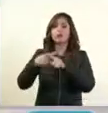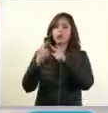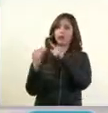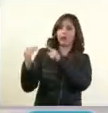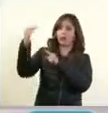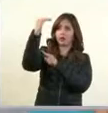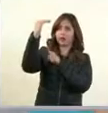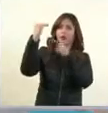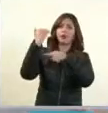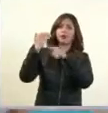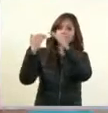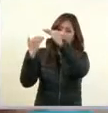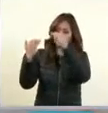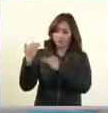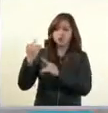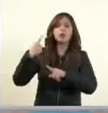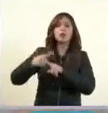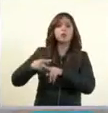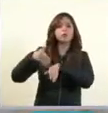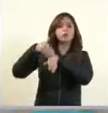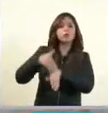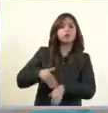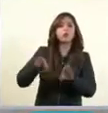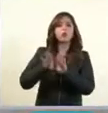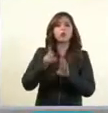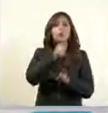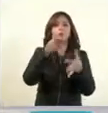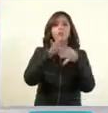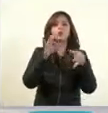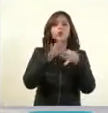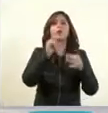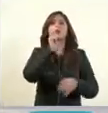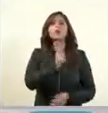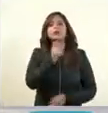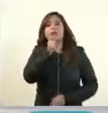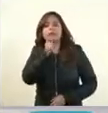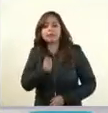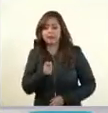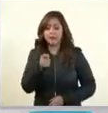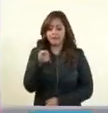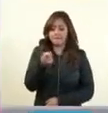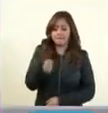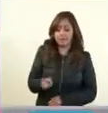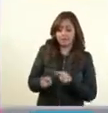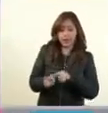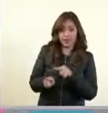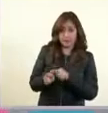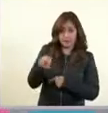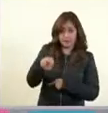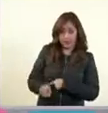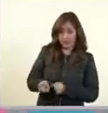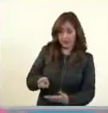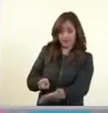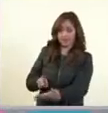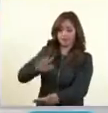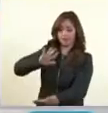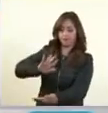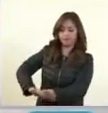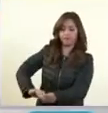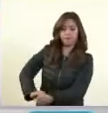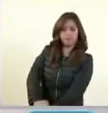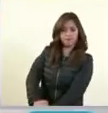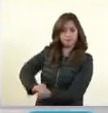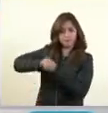abajo? ¿Quién manda, quién obedece? En el sentido, etimológicamente hablando, el que manda da la mano, toma y